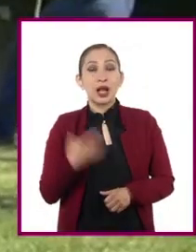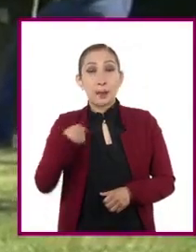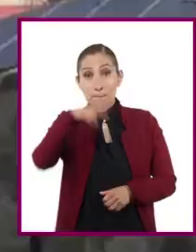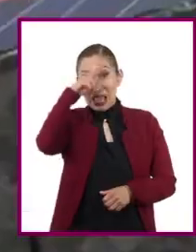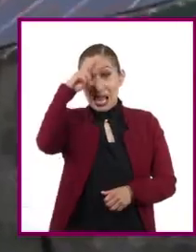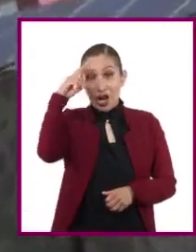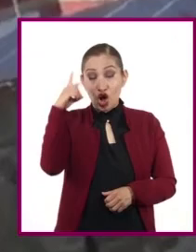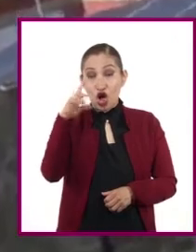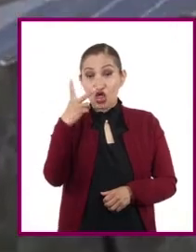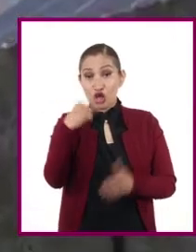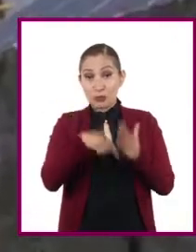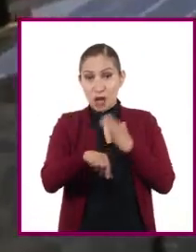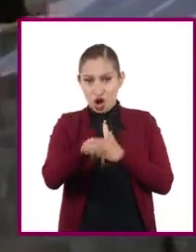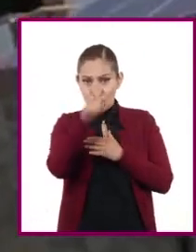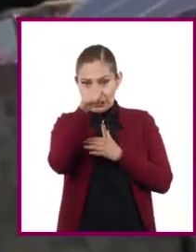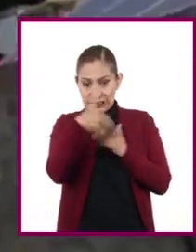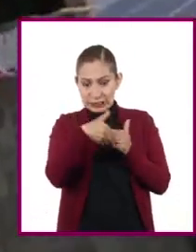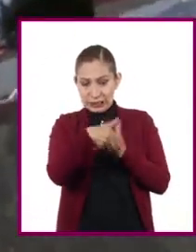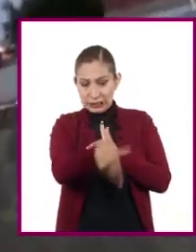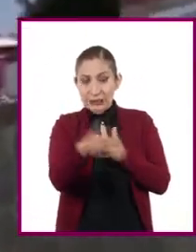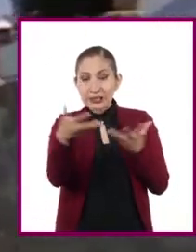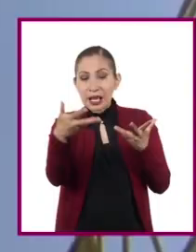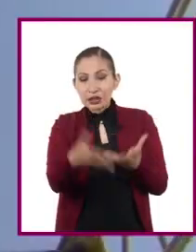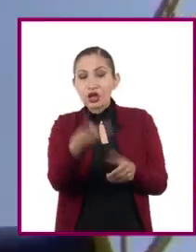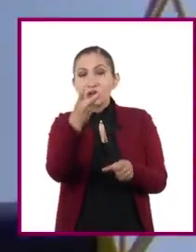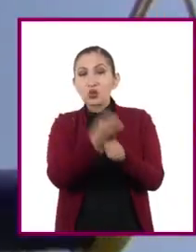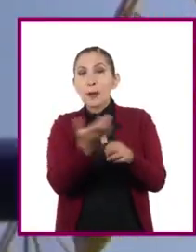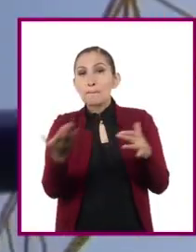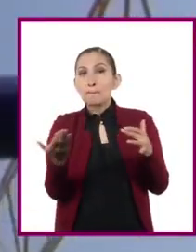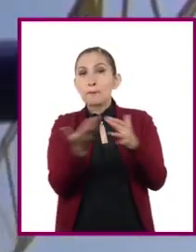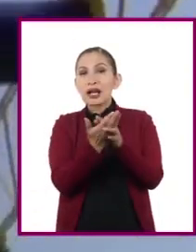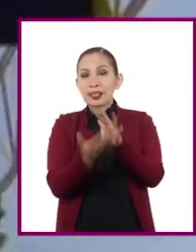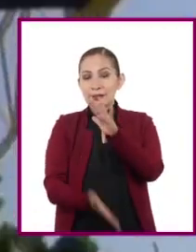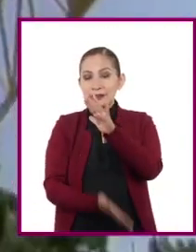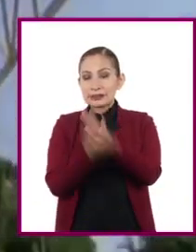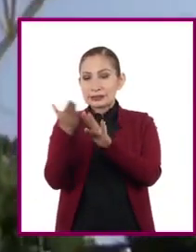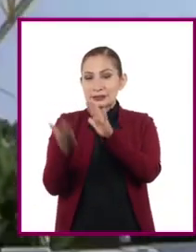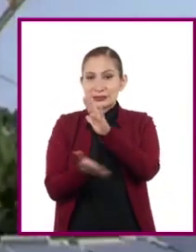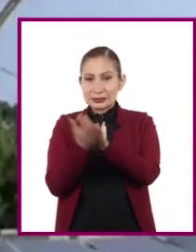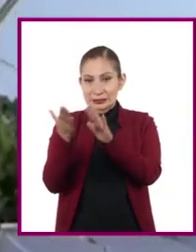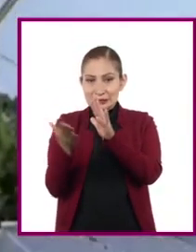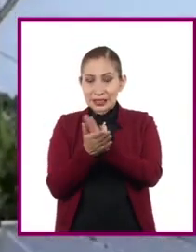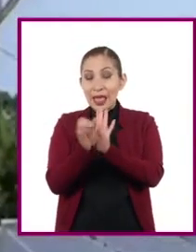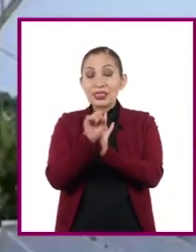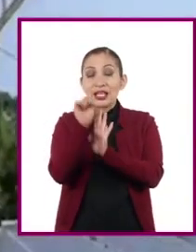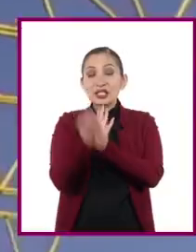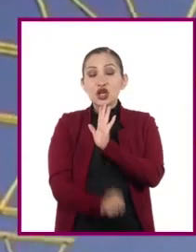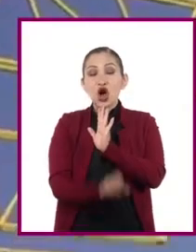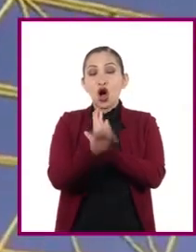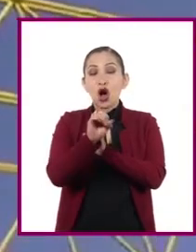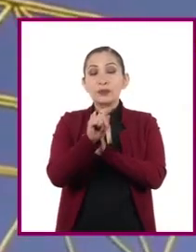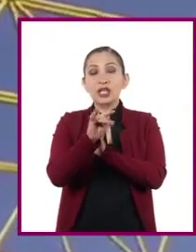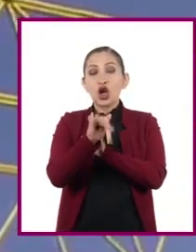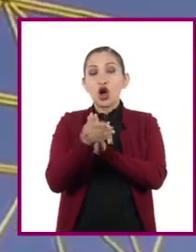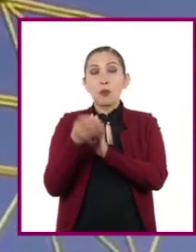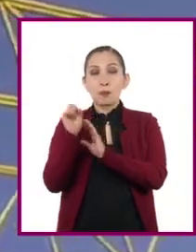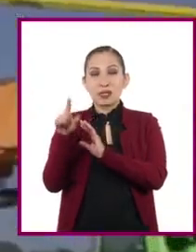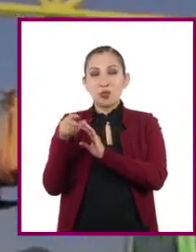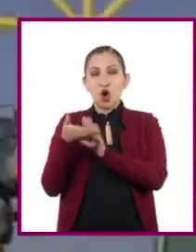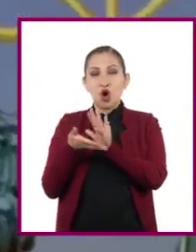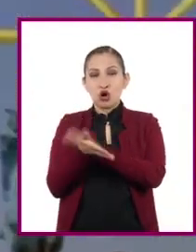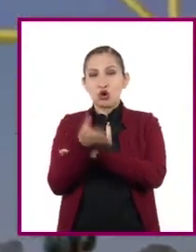Durante el verano de 2011, se llevó a cabo la segunda fase de construcción del sistema óptico del horno